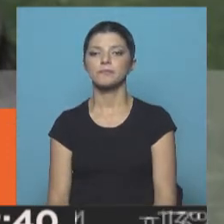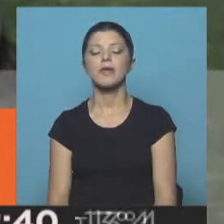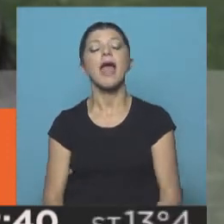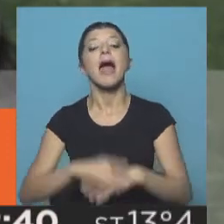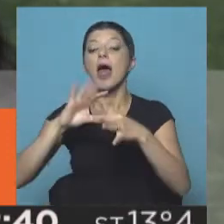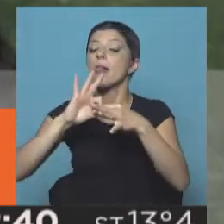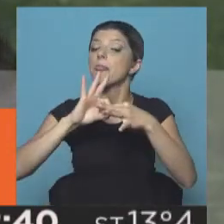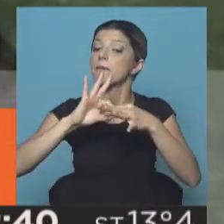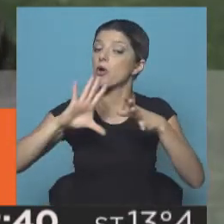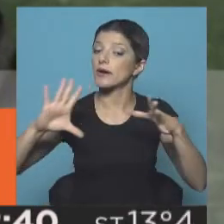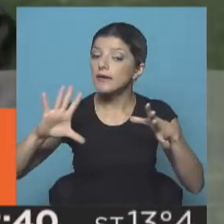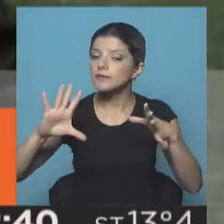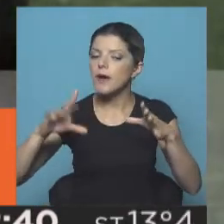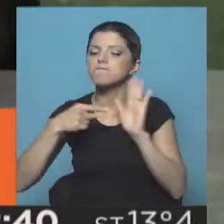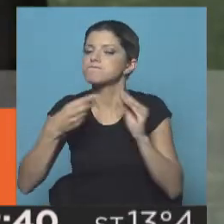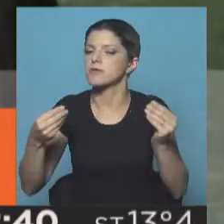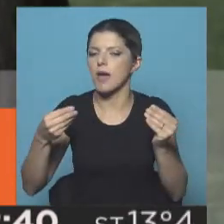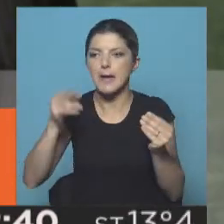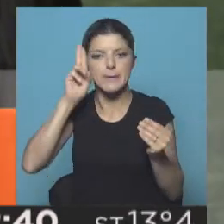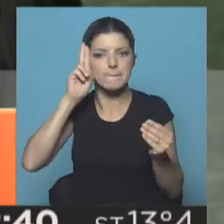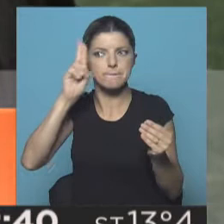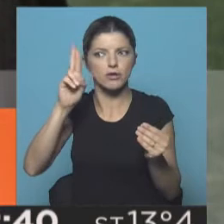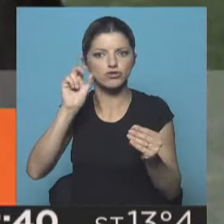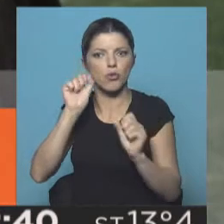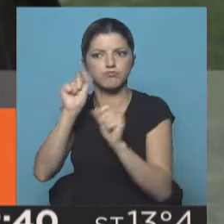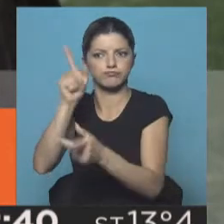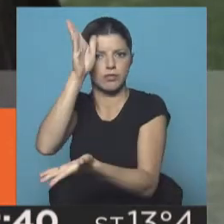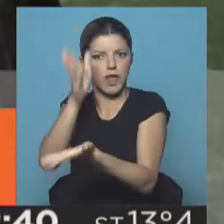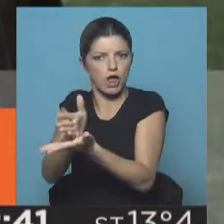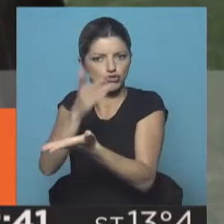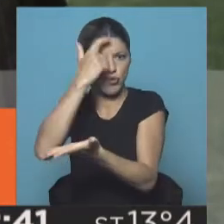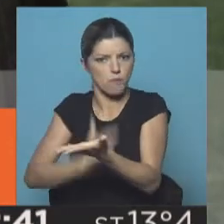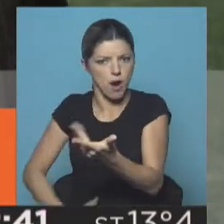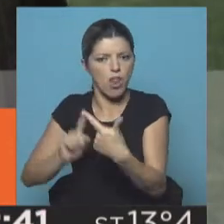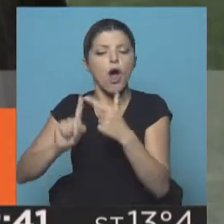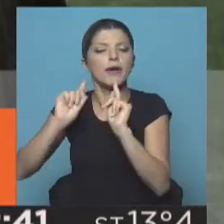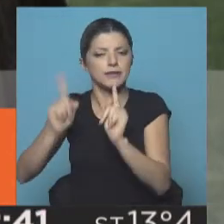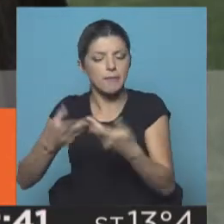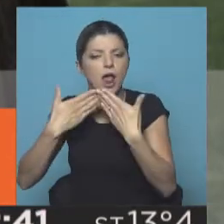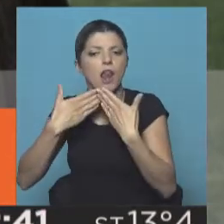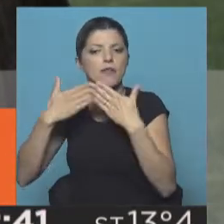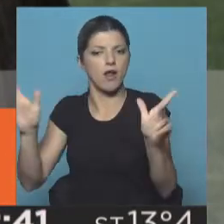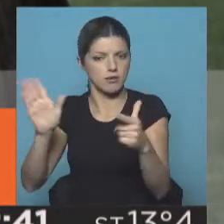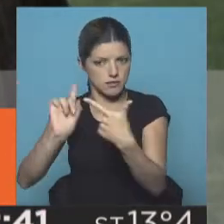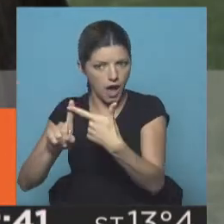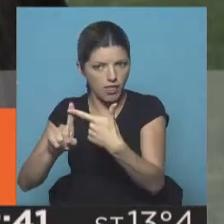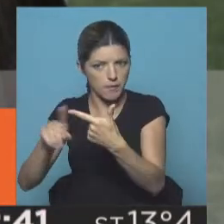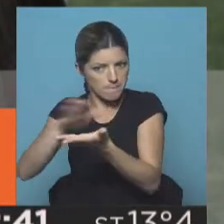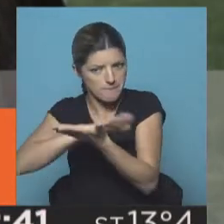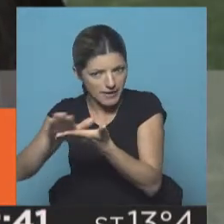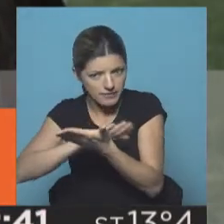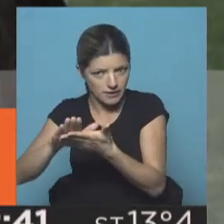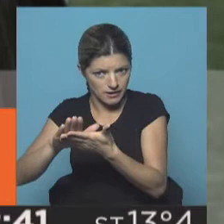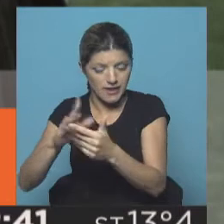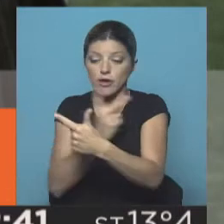el absoluto respeto a los derechos humanos y las libertades fundamentales y el debido